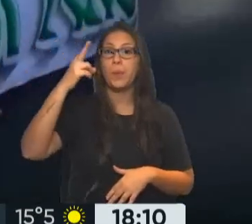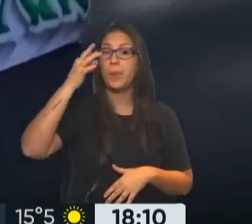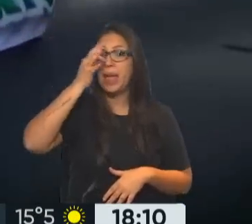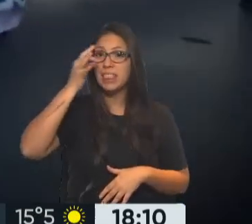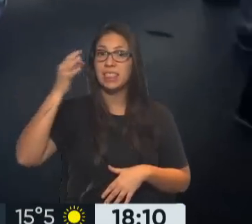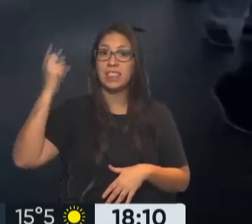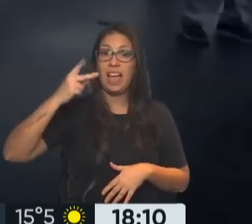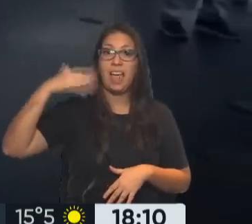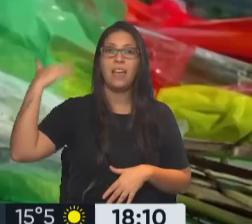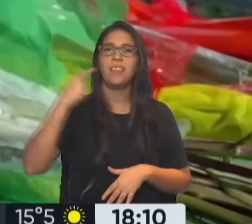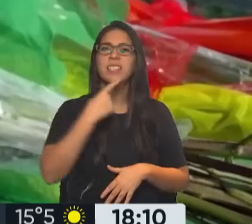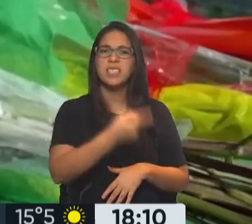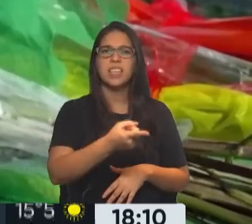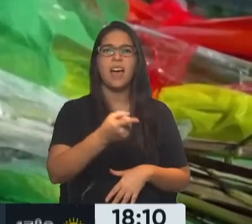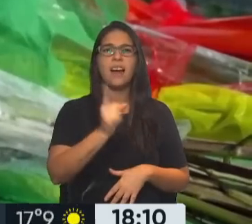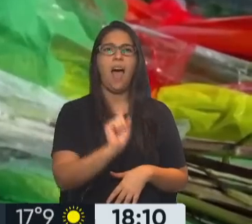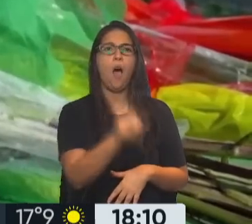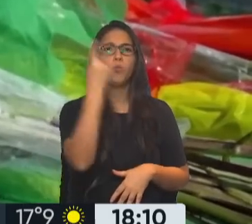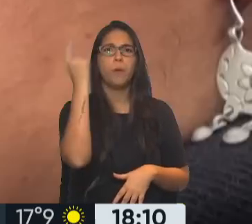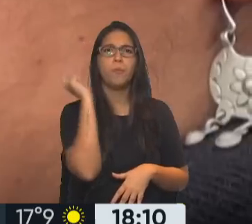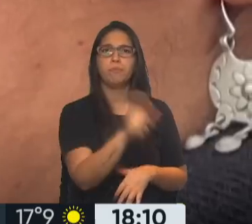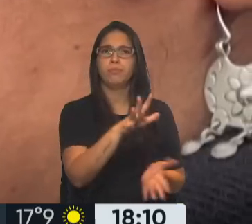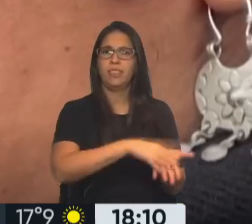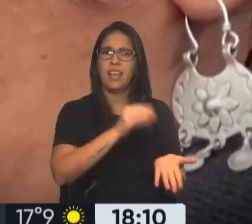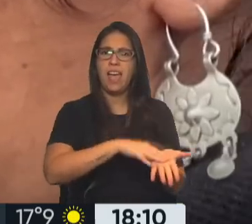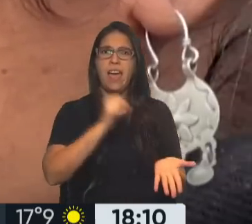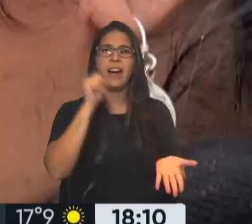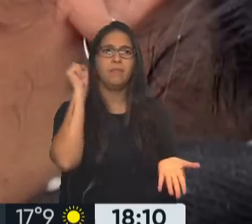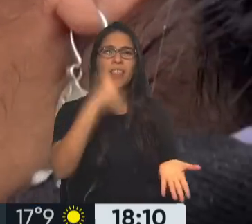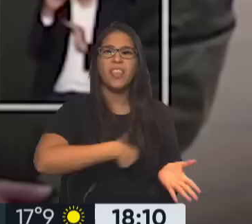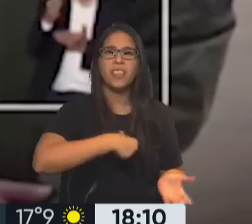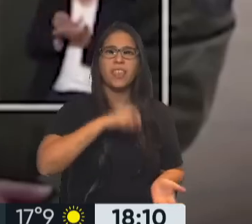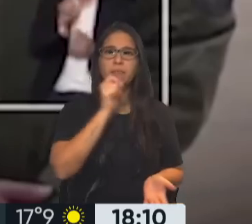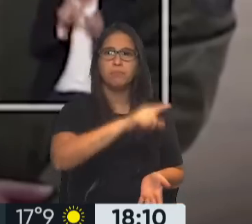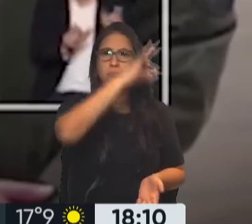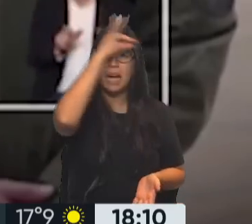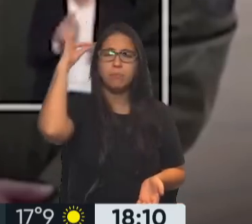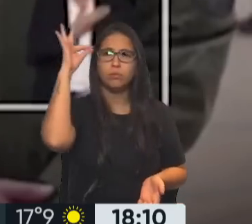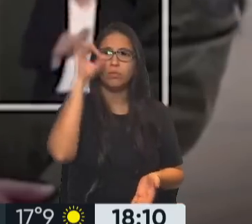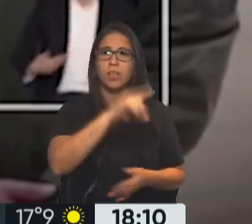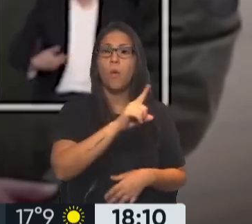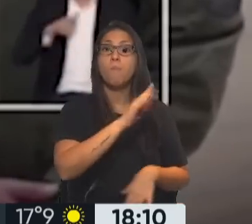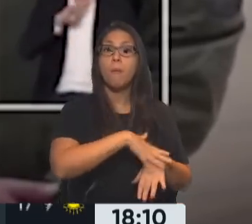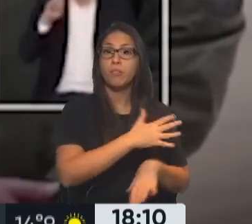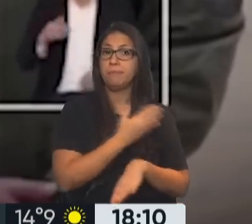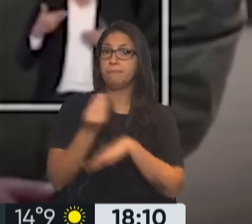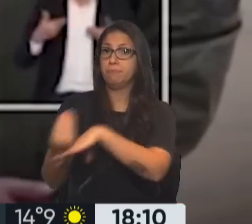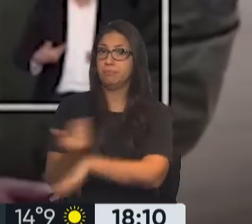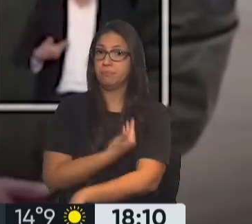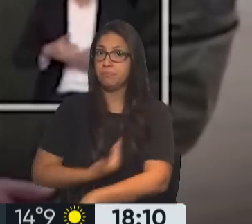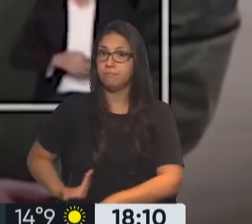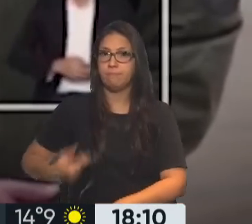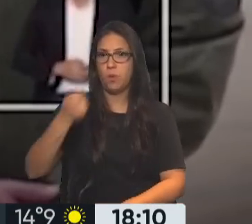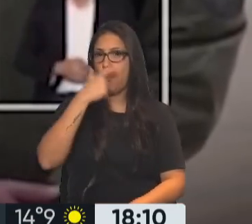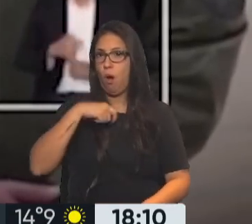se reivindicaba el reconocimiento de la autonomía, las tierras y la identidad mapuche, Desde su llegada al poder, Gabriel Boric